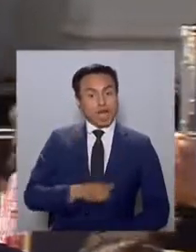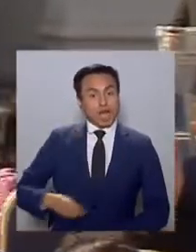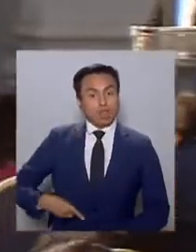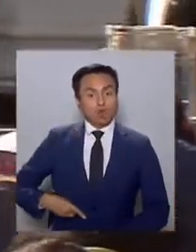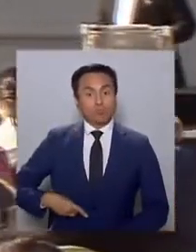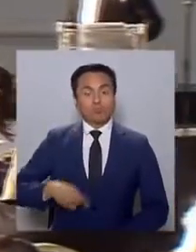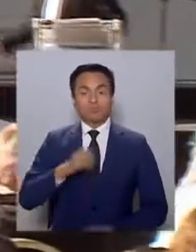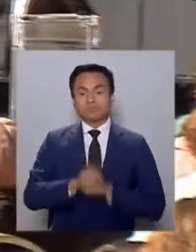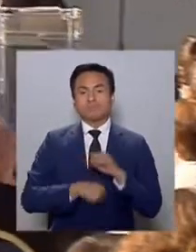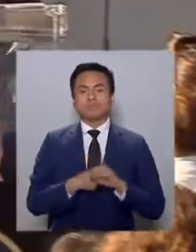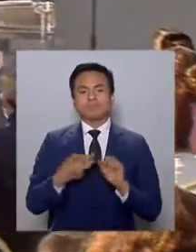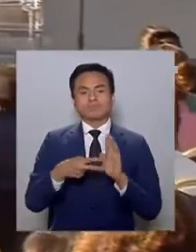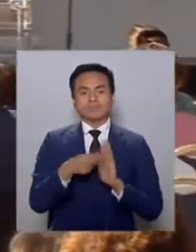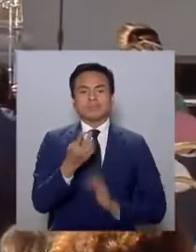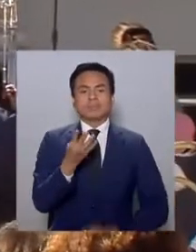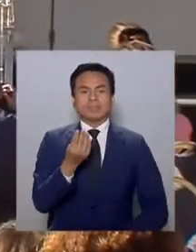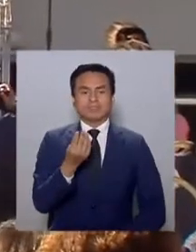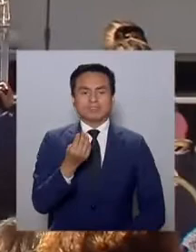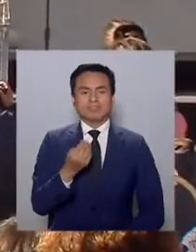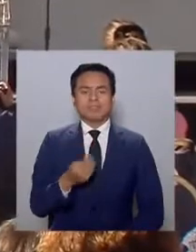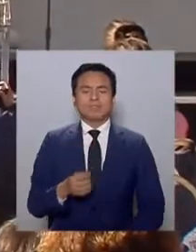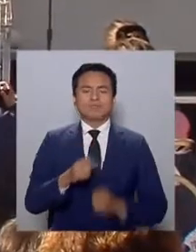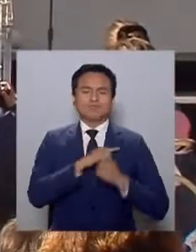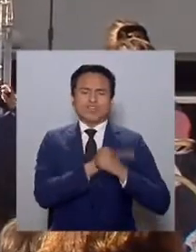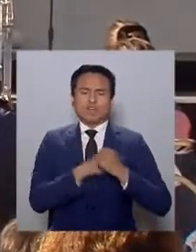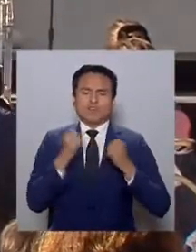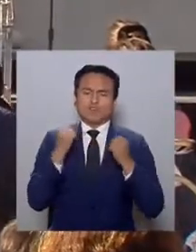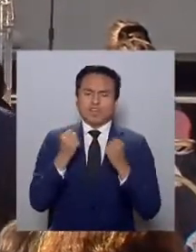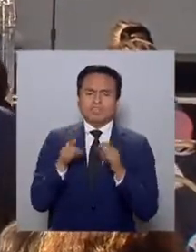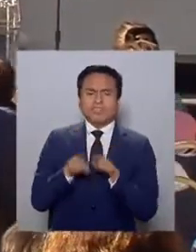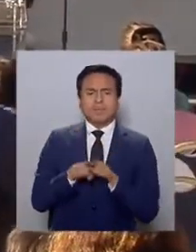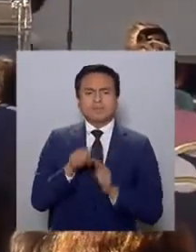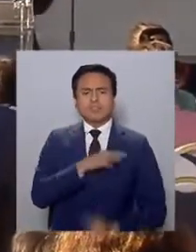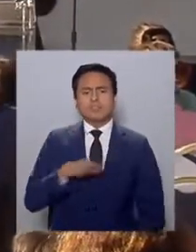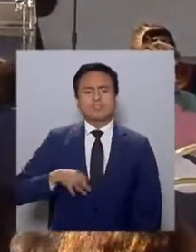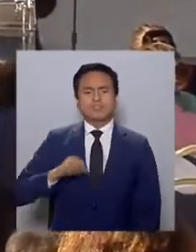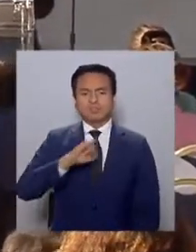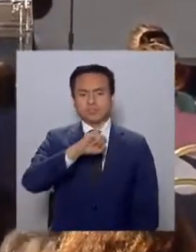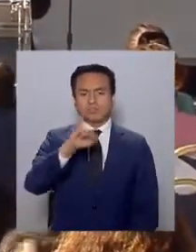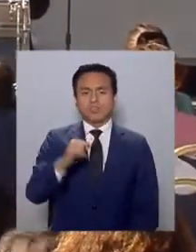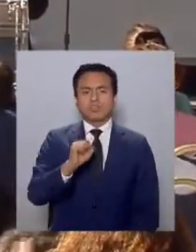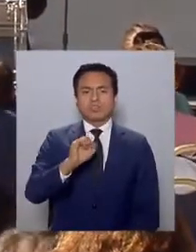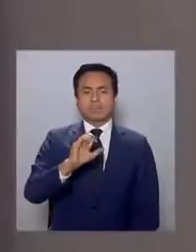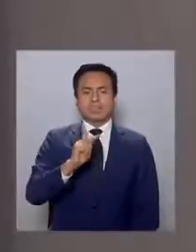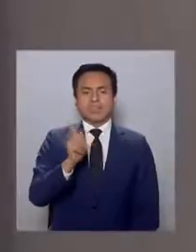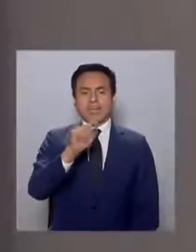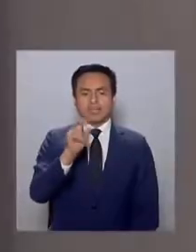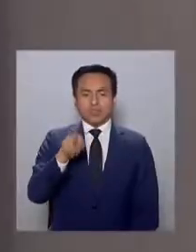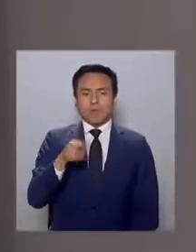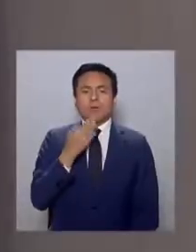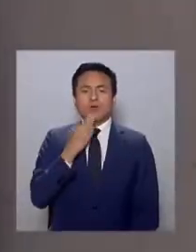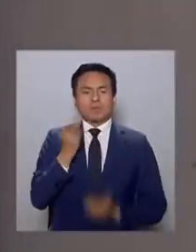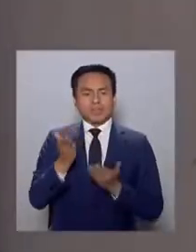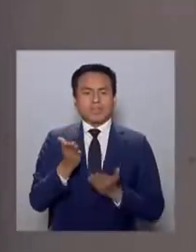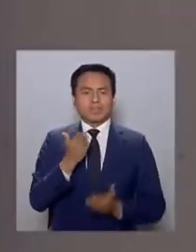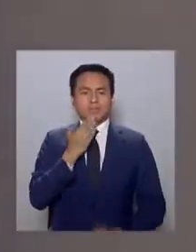diputado desde el 2014. Mucha fuerza, ministro Jackson, lo mejor para usted y para Chile.